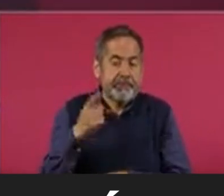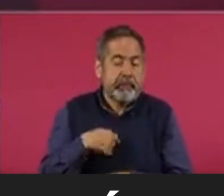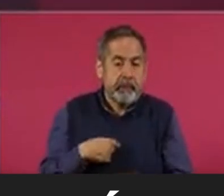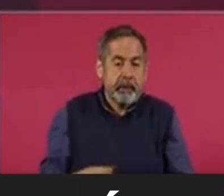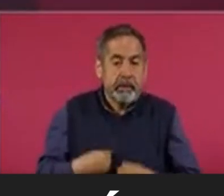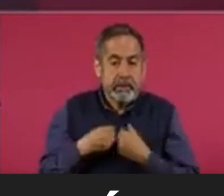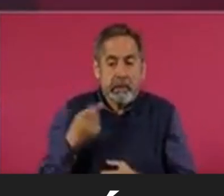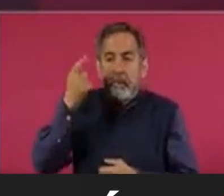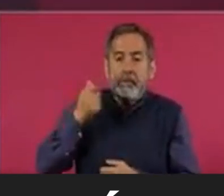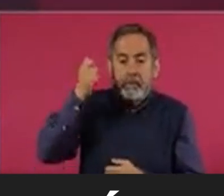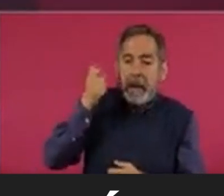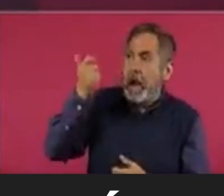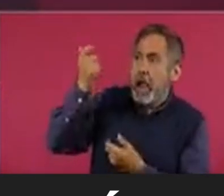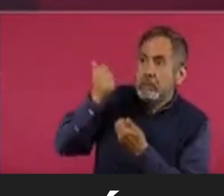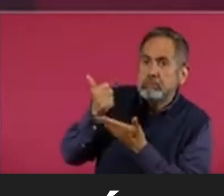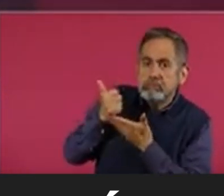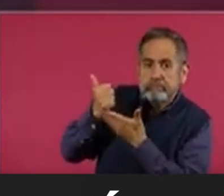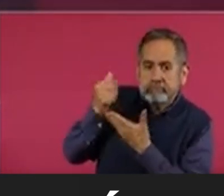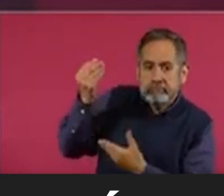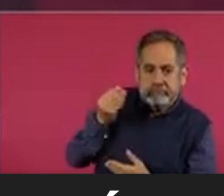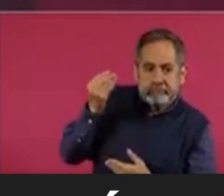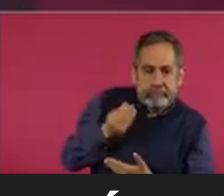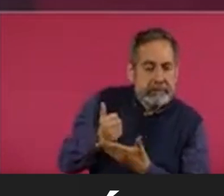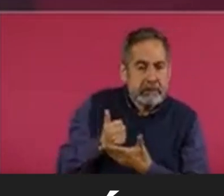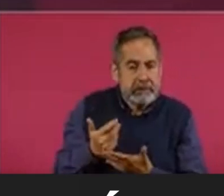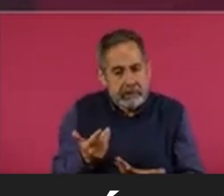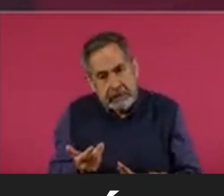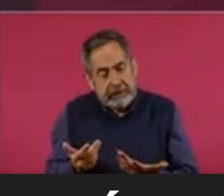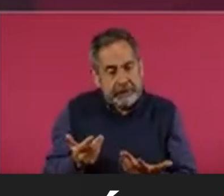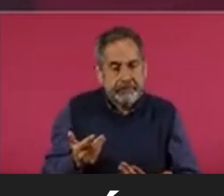viví becado y viví pues